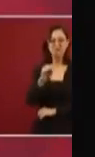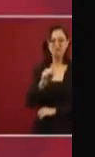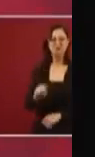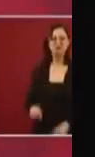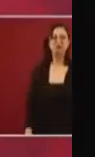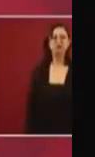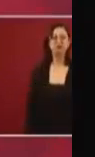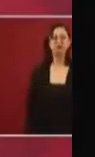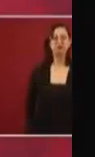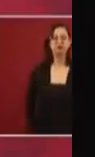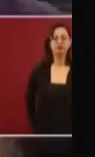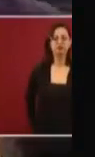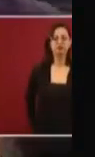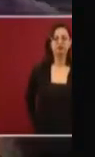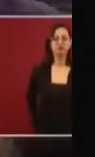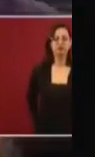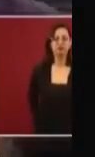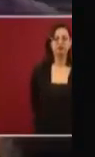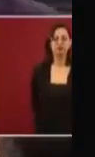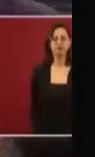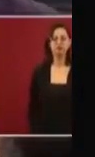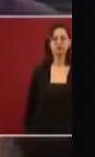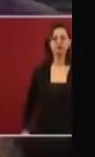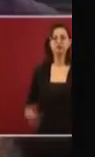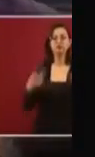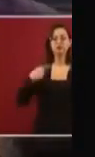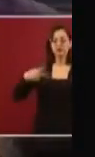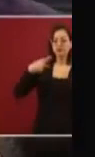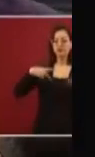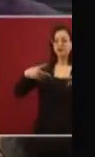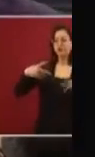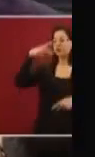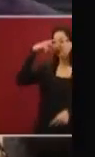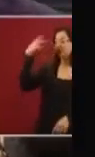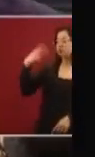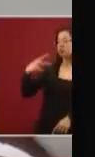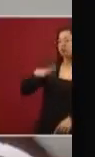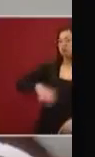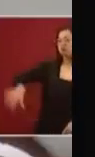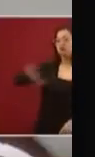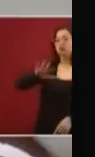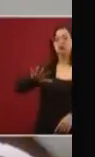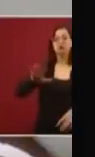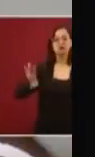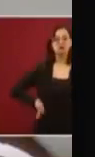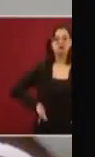antisociales. Entonces, mexicanos somos buenos.